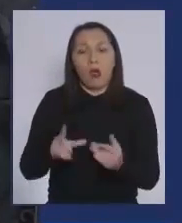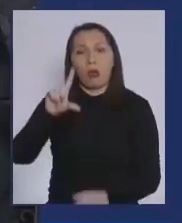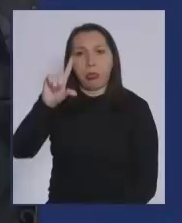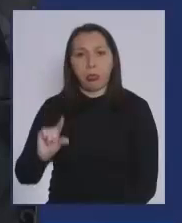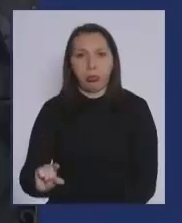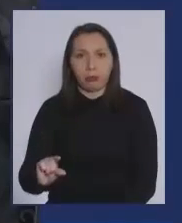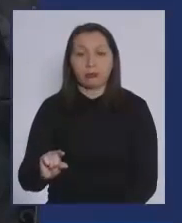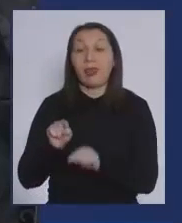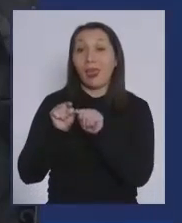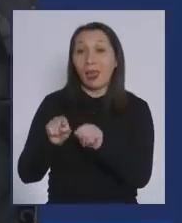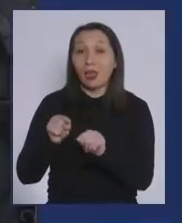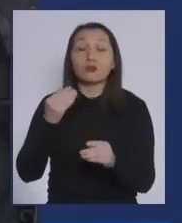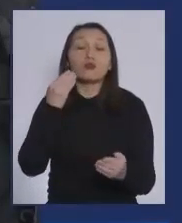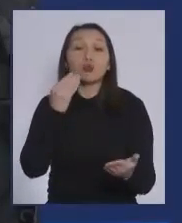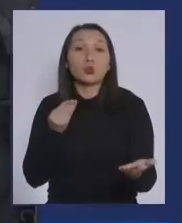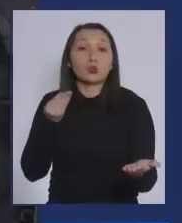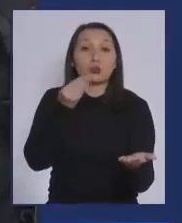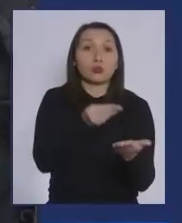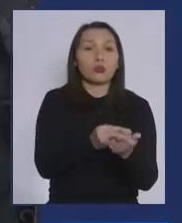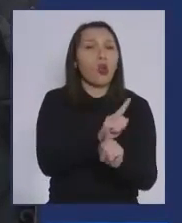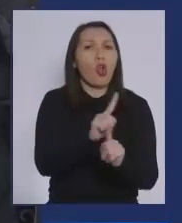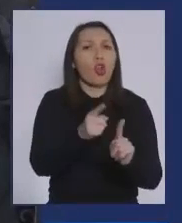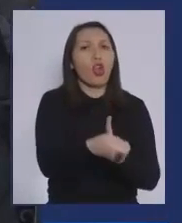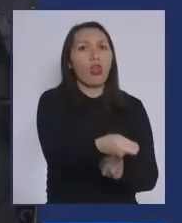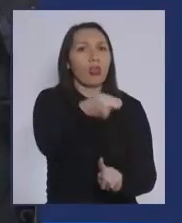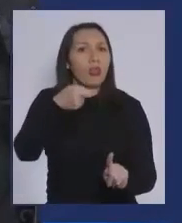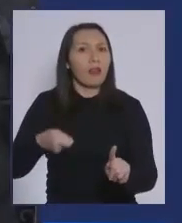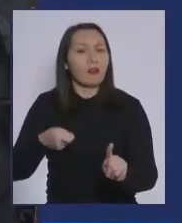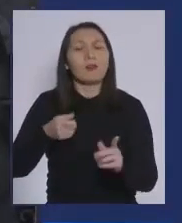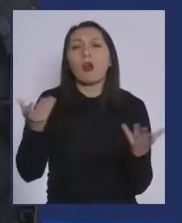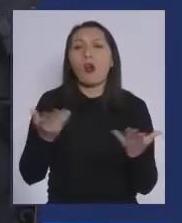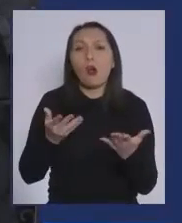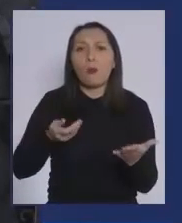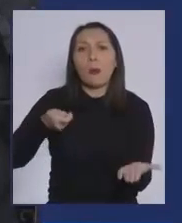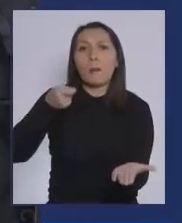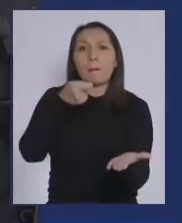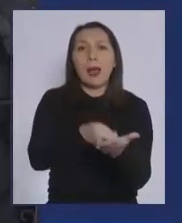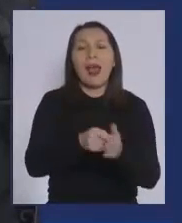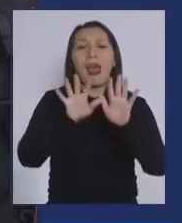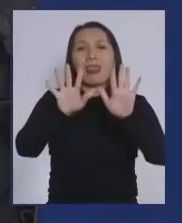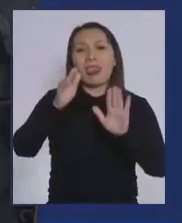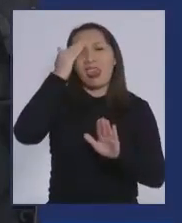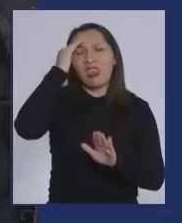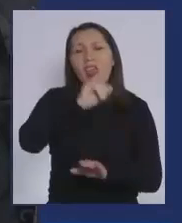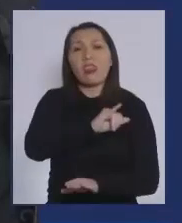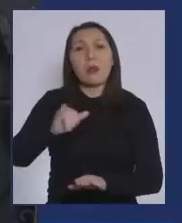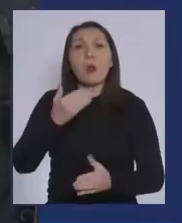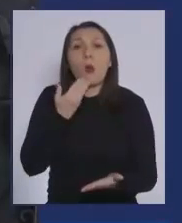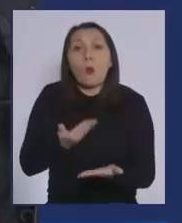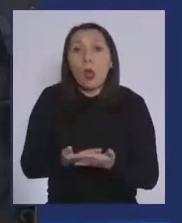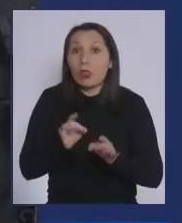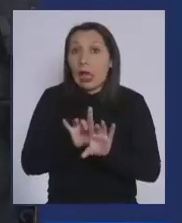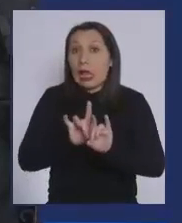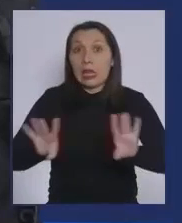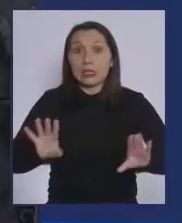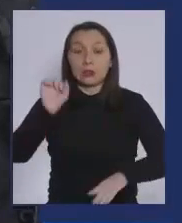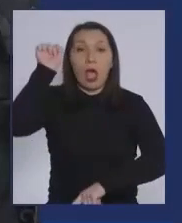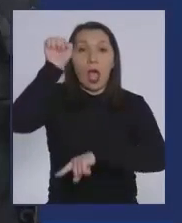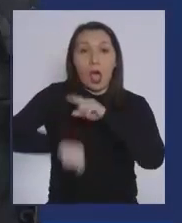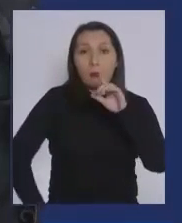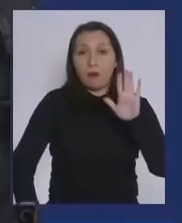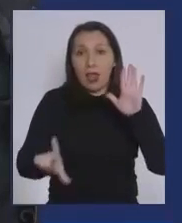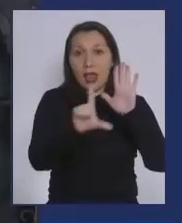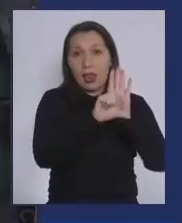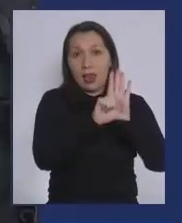este aporte no reembolsable se pagará diez días después de aprobada la ley